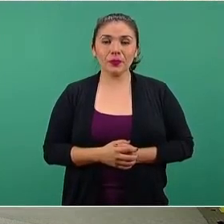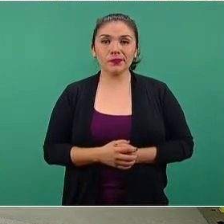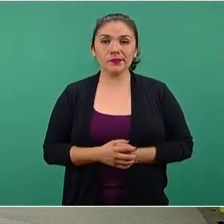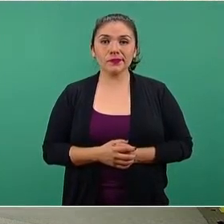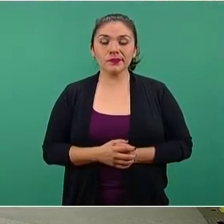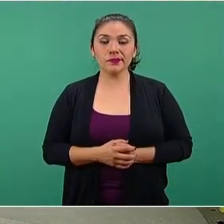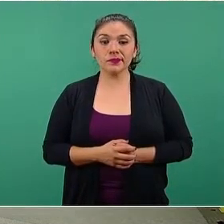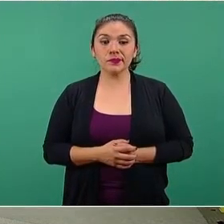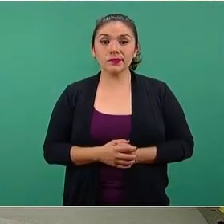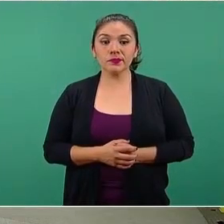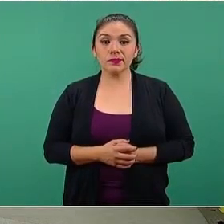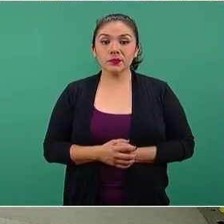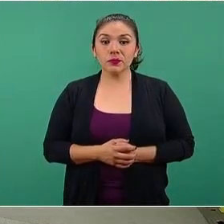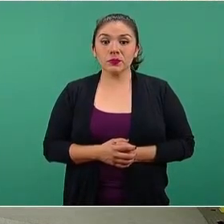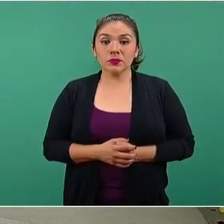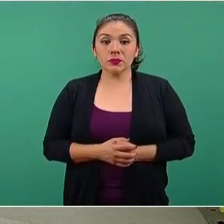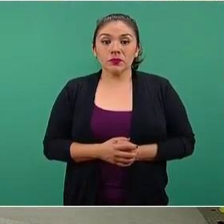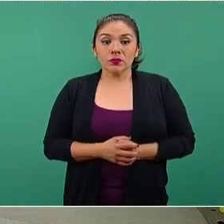Gracias.